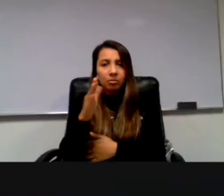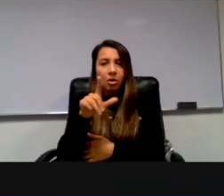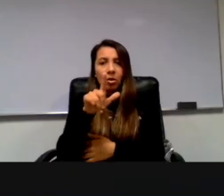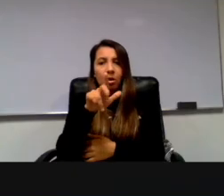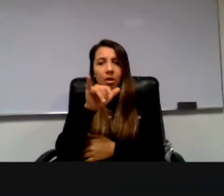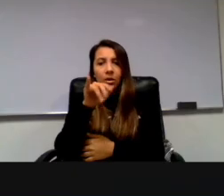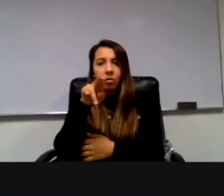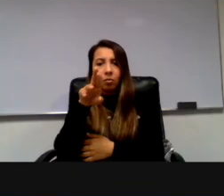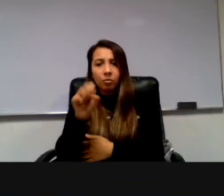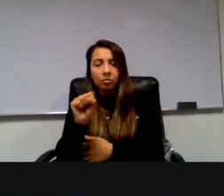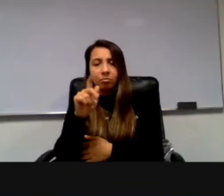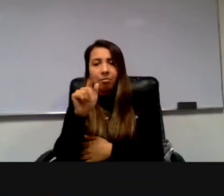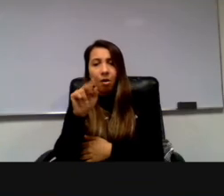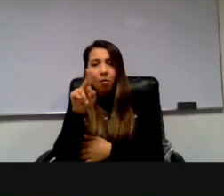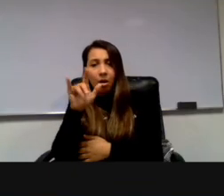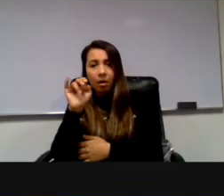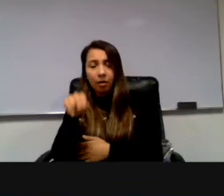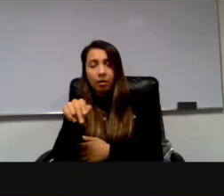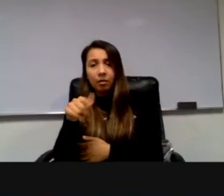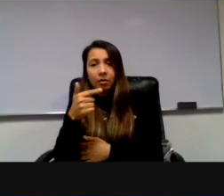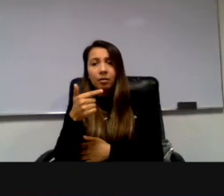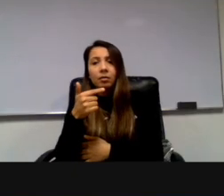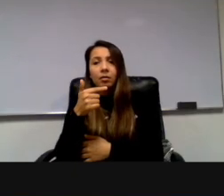Zuckerkandl era alumno de Pauling,